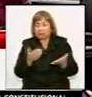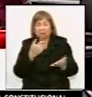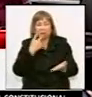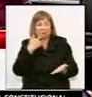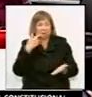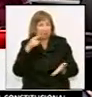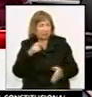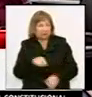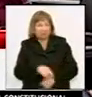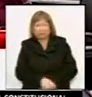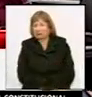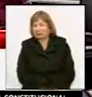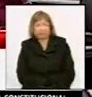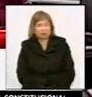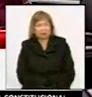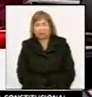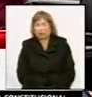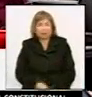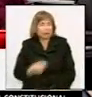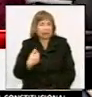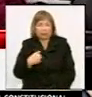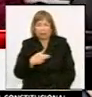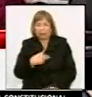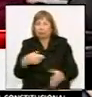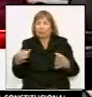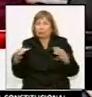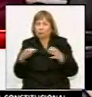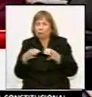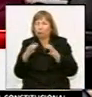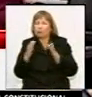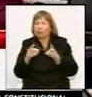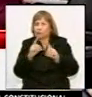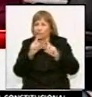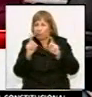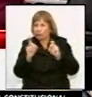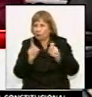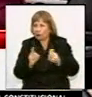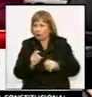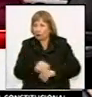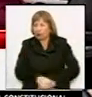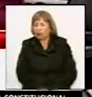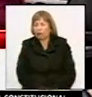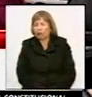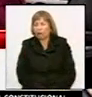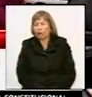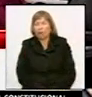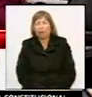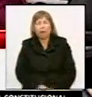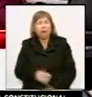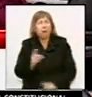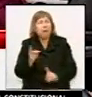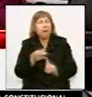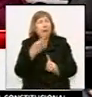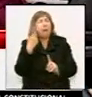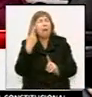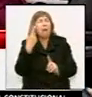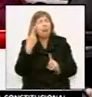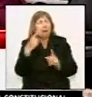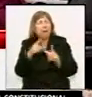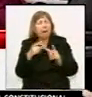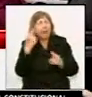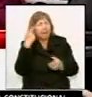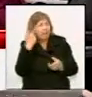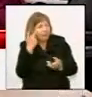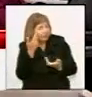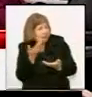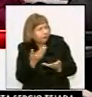hacer que nosotros, los congresistas, nos hagamos una pregunta. En primer lugar, yo quiero hacer presente que